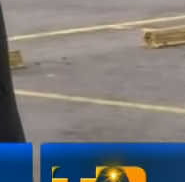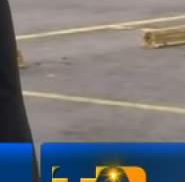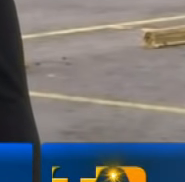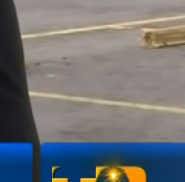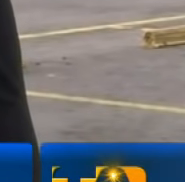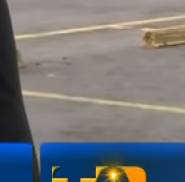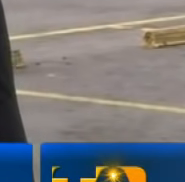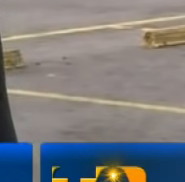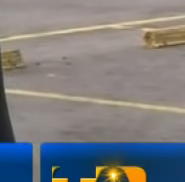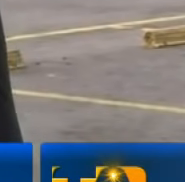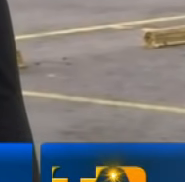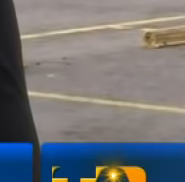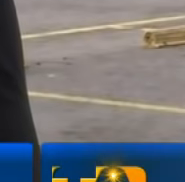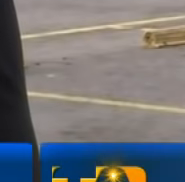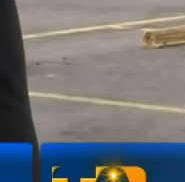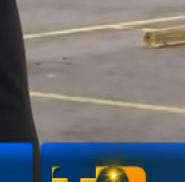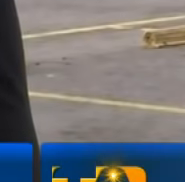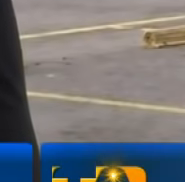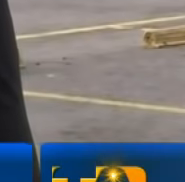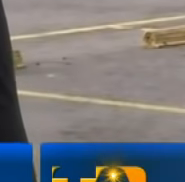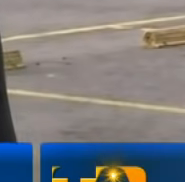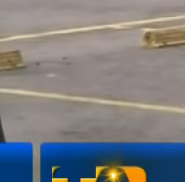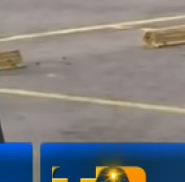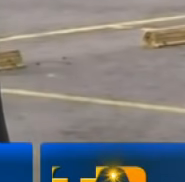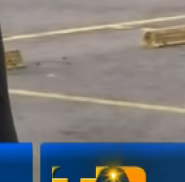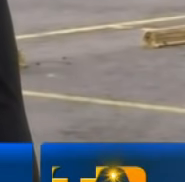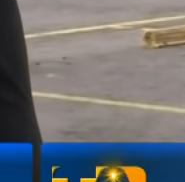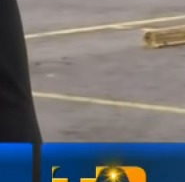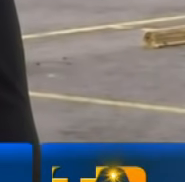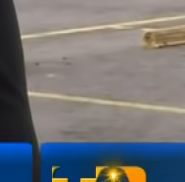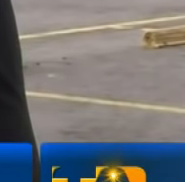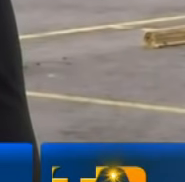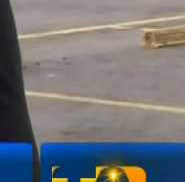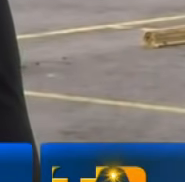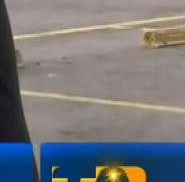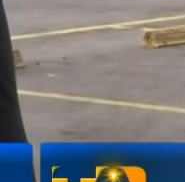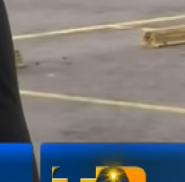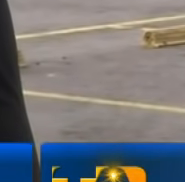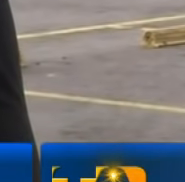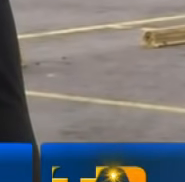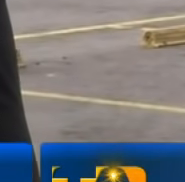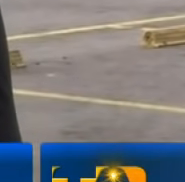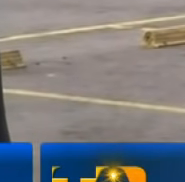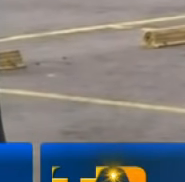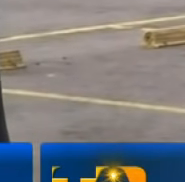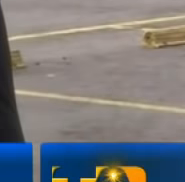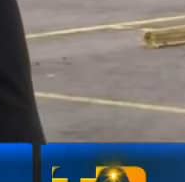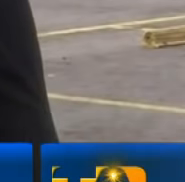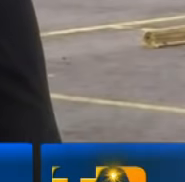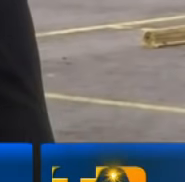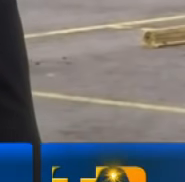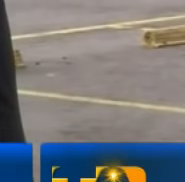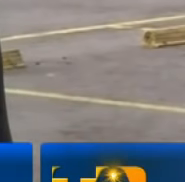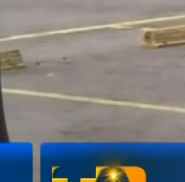2021. ¿Y qué mejor manera de terminar el año que junto a ustedes? Desde este punto estaremos conversando con autoridades de la